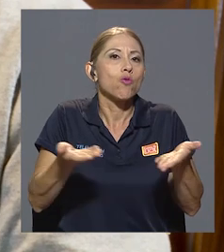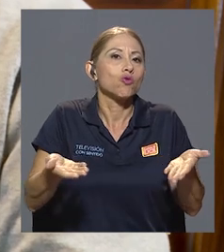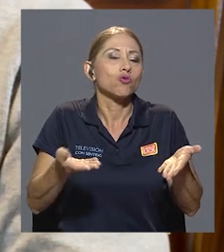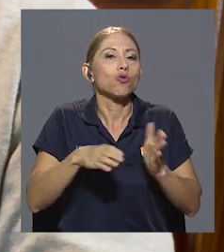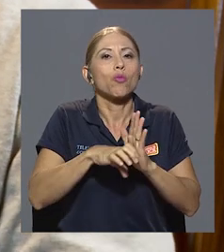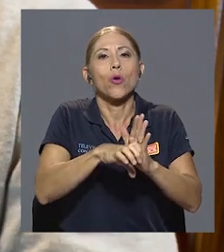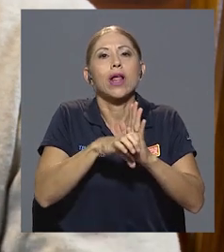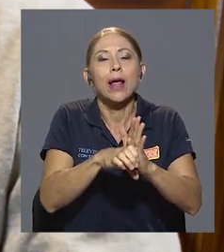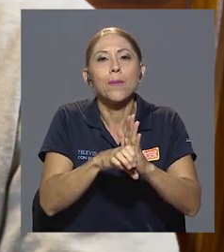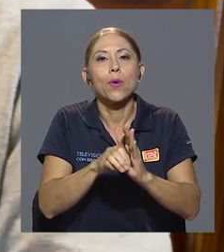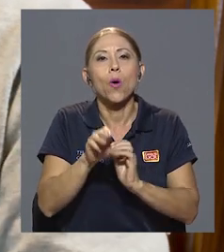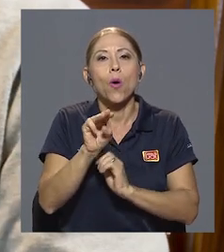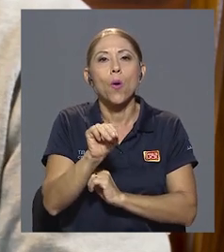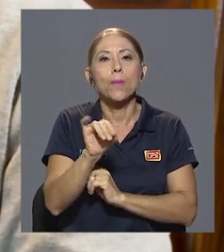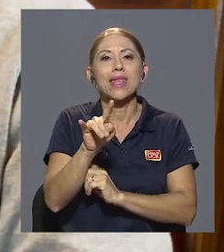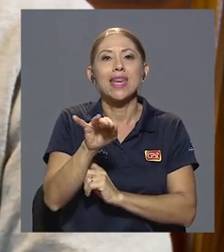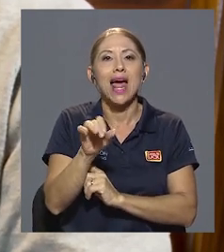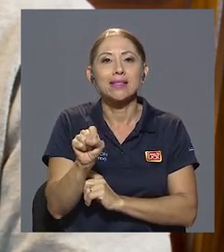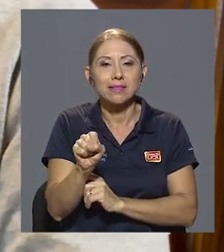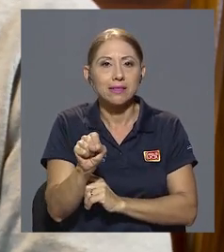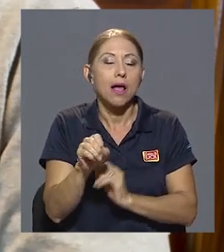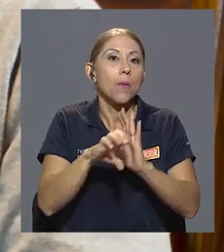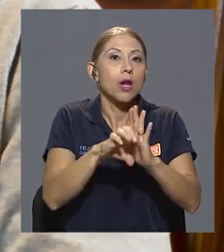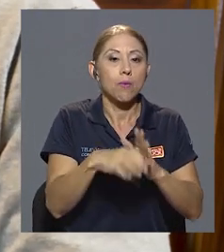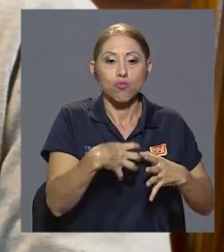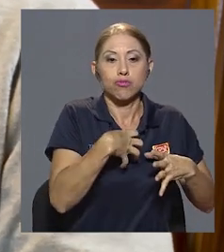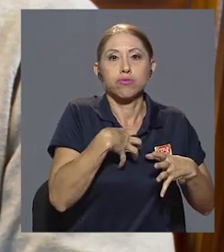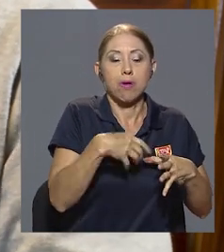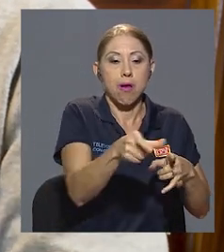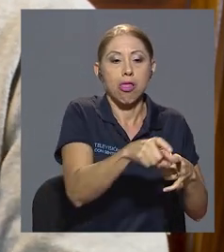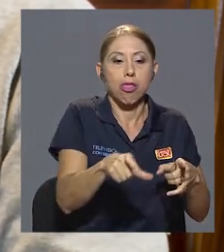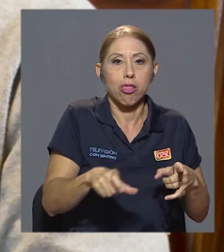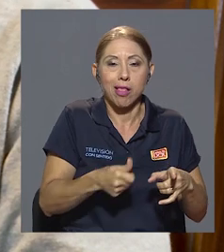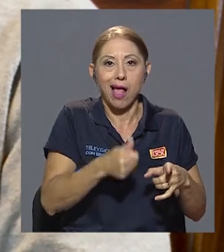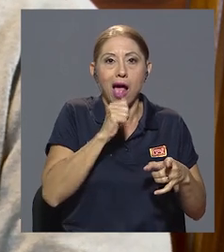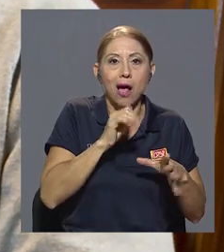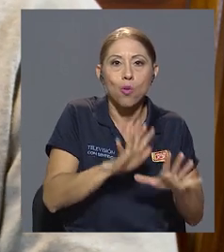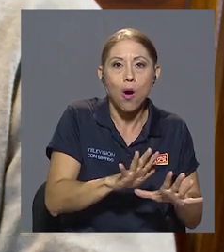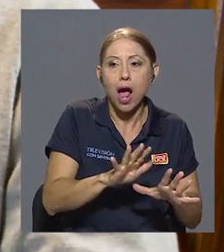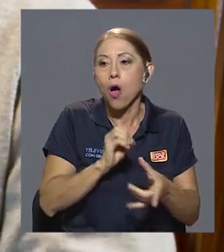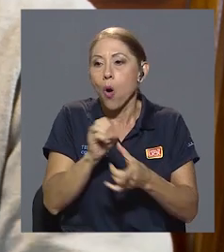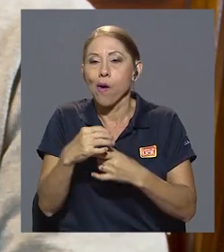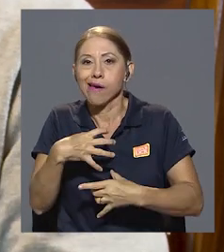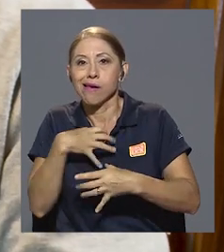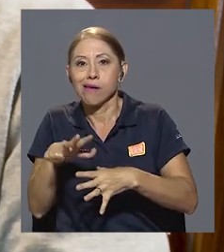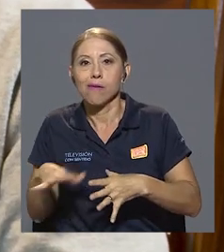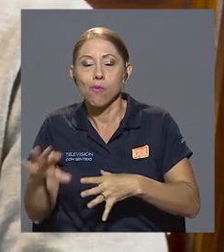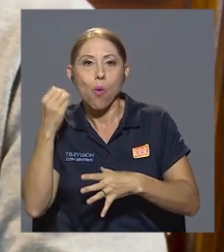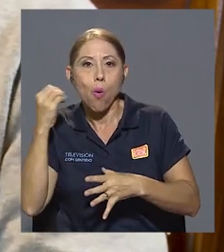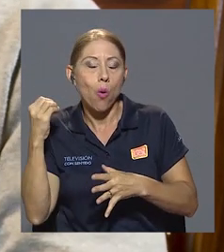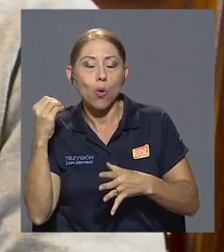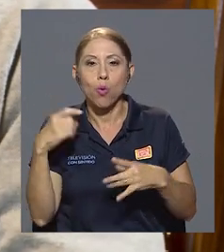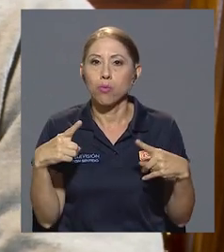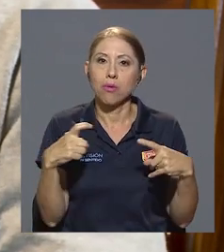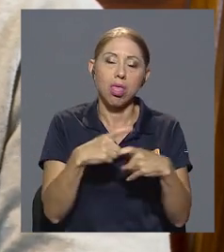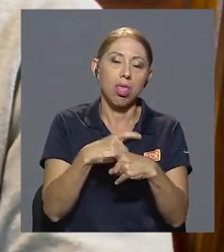de las fuentes de agua que producen una gran cantidad de conflictividad o en centroamérica